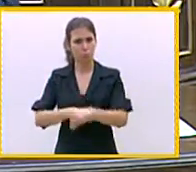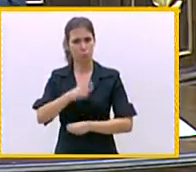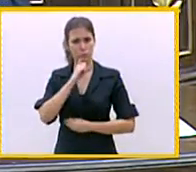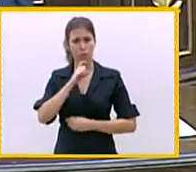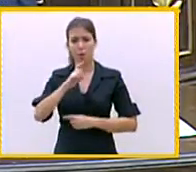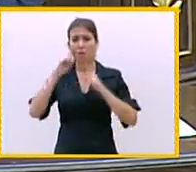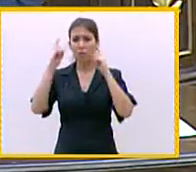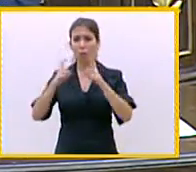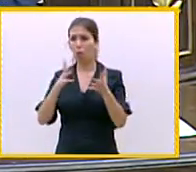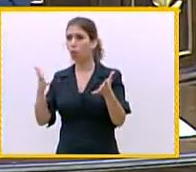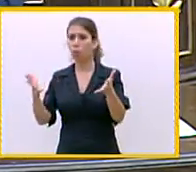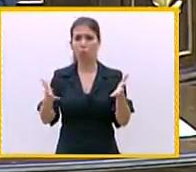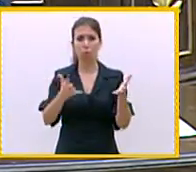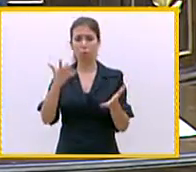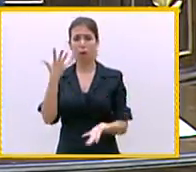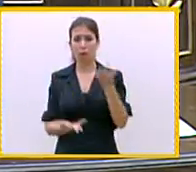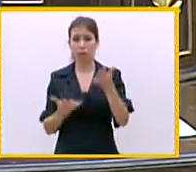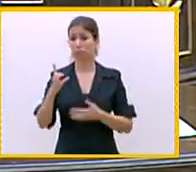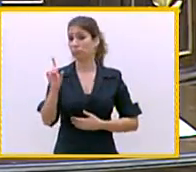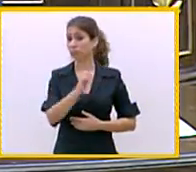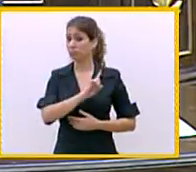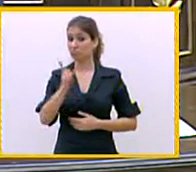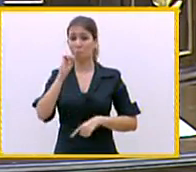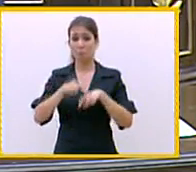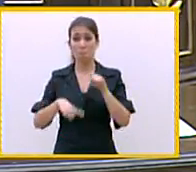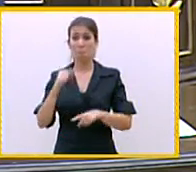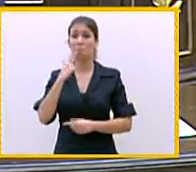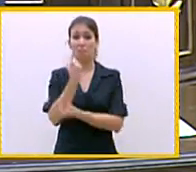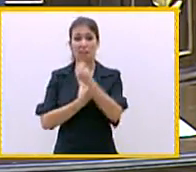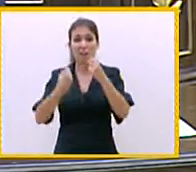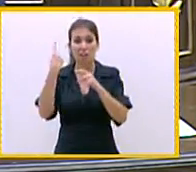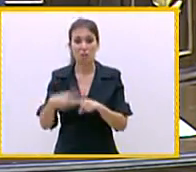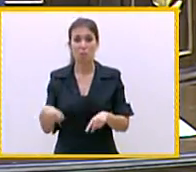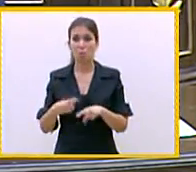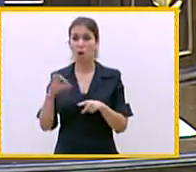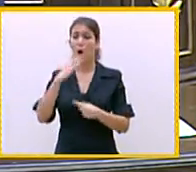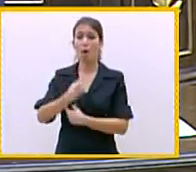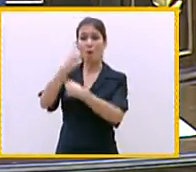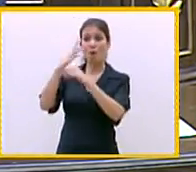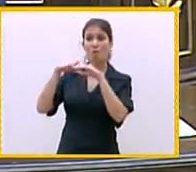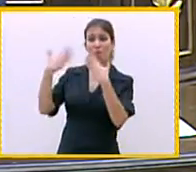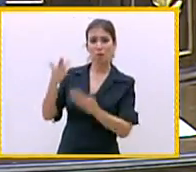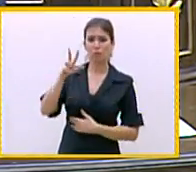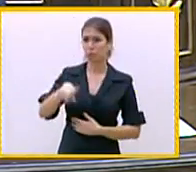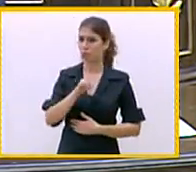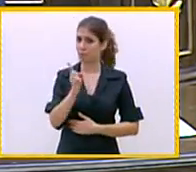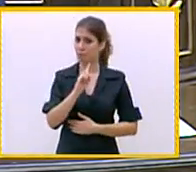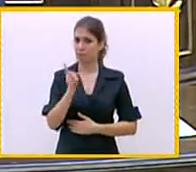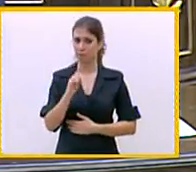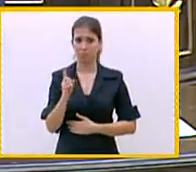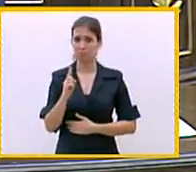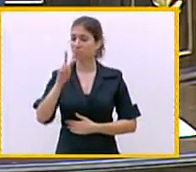ciego, al servicio de una ortodoxia económica o impuesto desde fuera. Yo no lo concibo